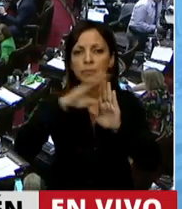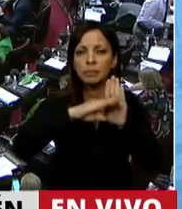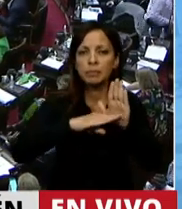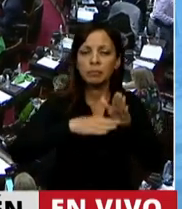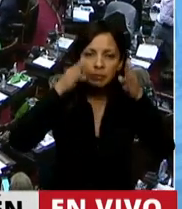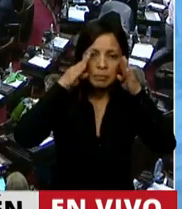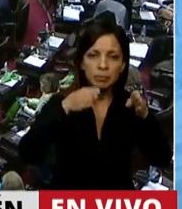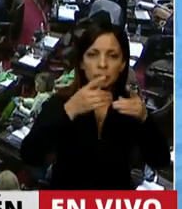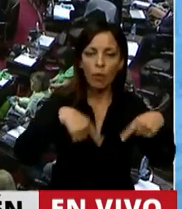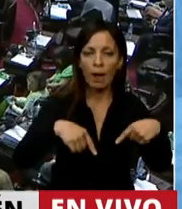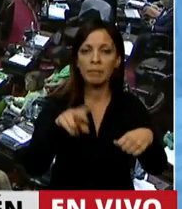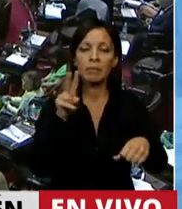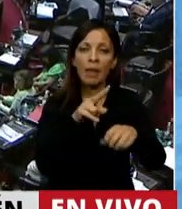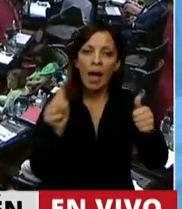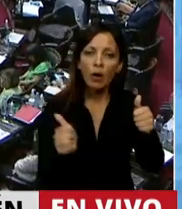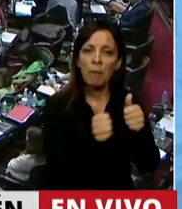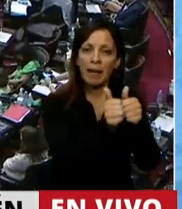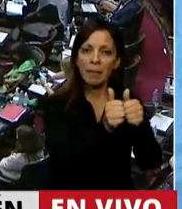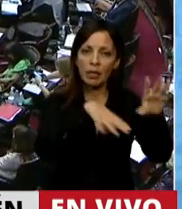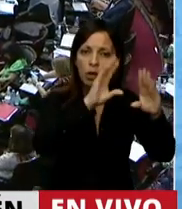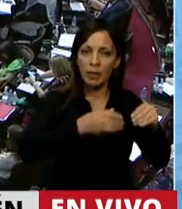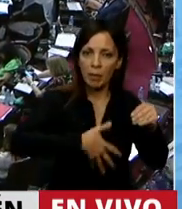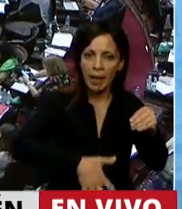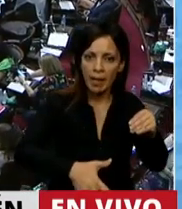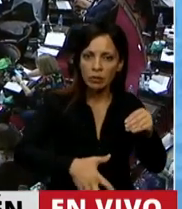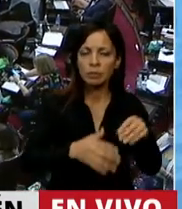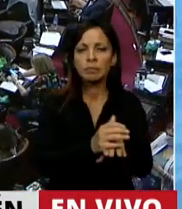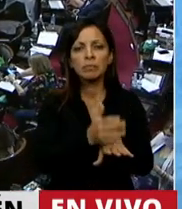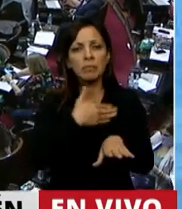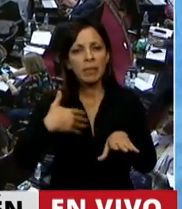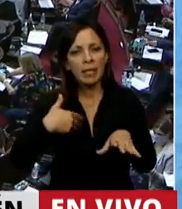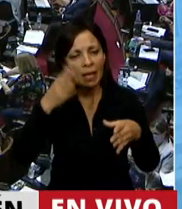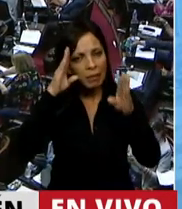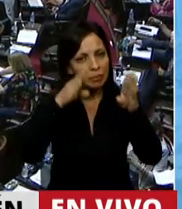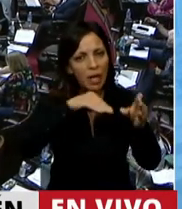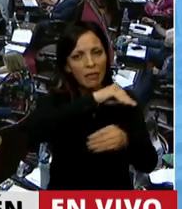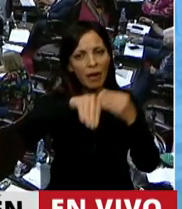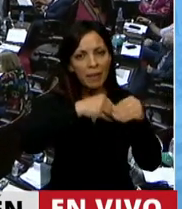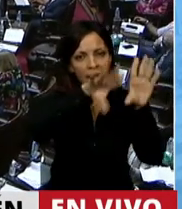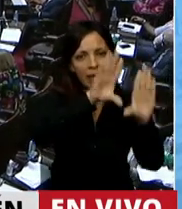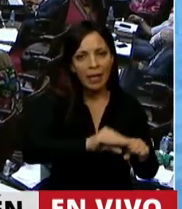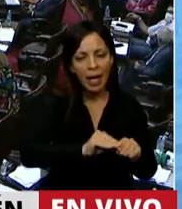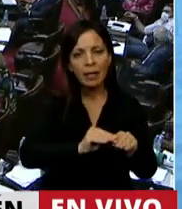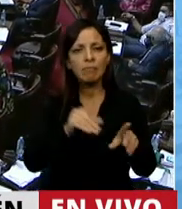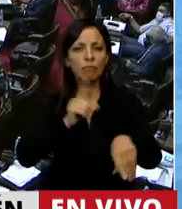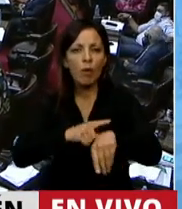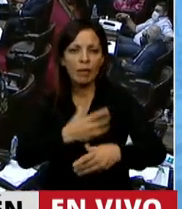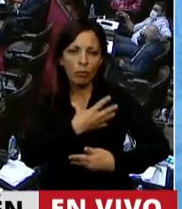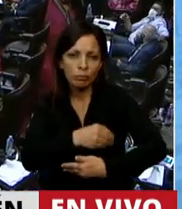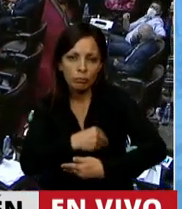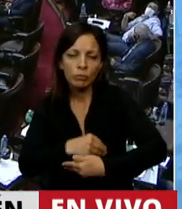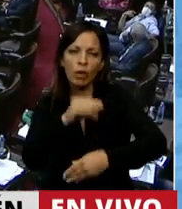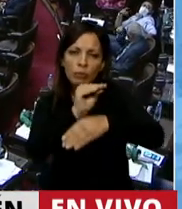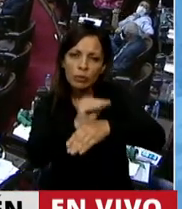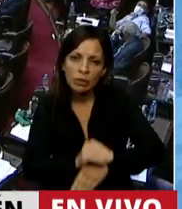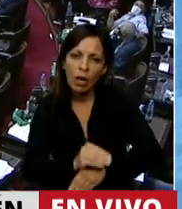lineamientos: acompañamiento integral del embarazo, maternidades centradas en la familia, lactancia materna, nutrición y